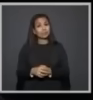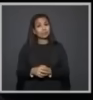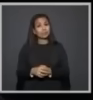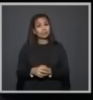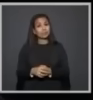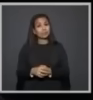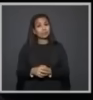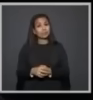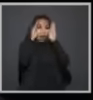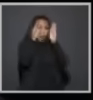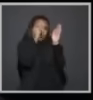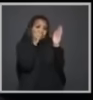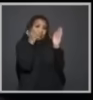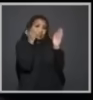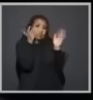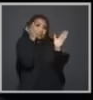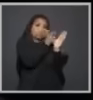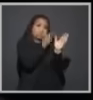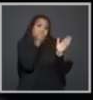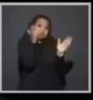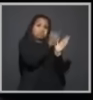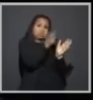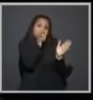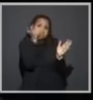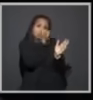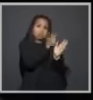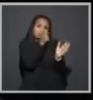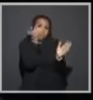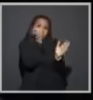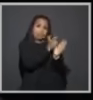una inversión pública